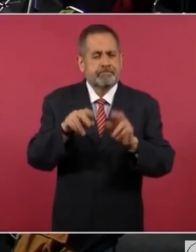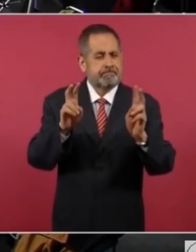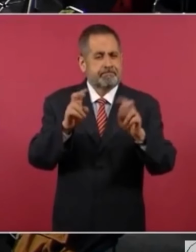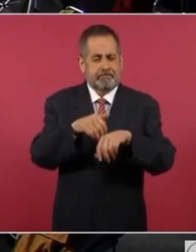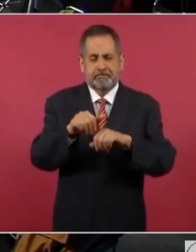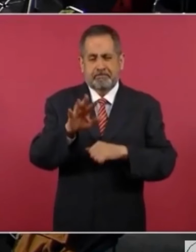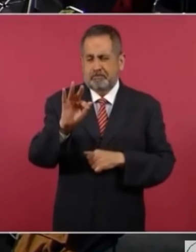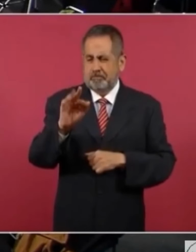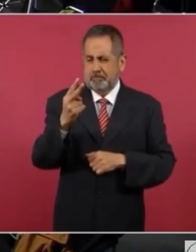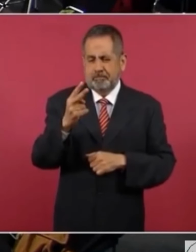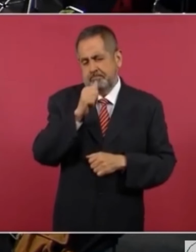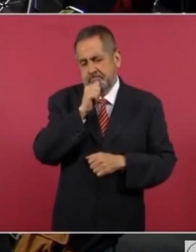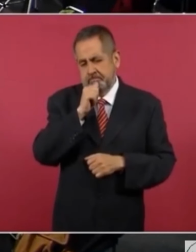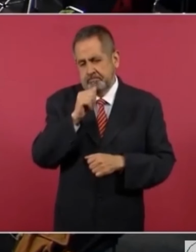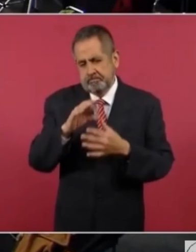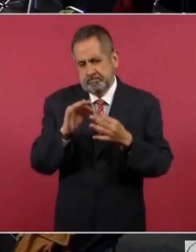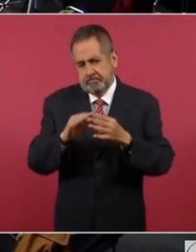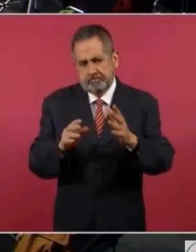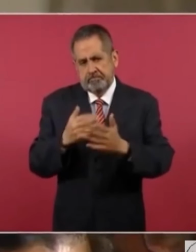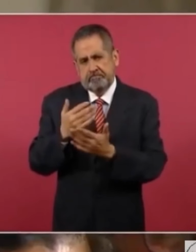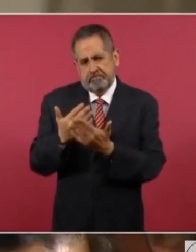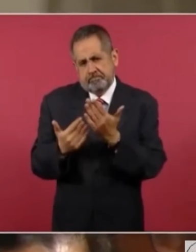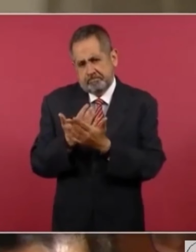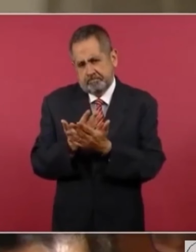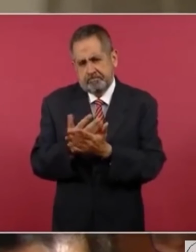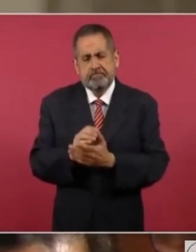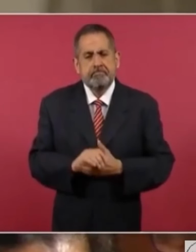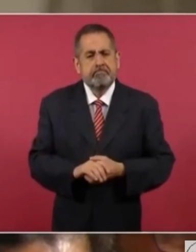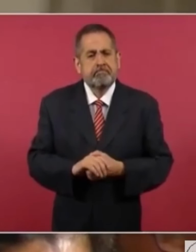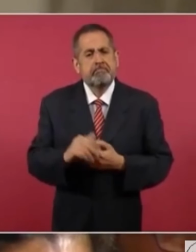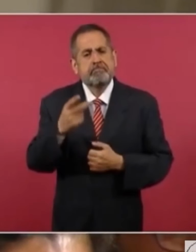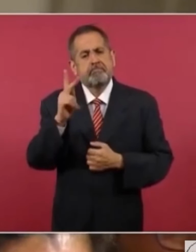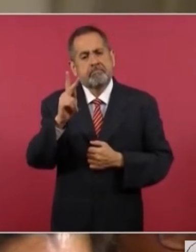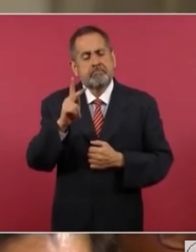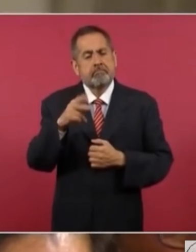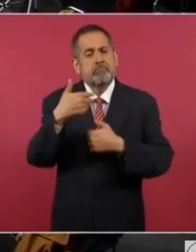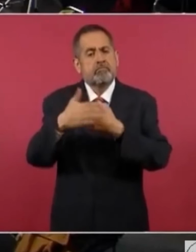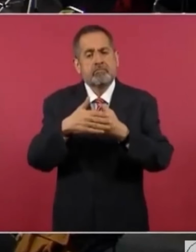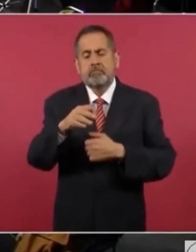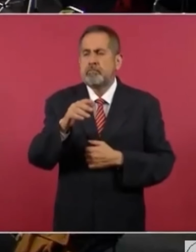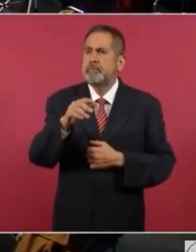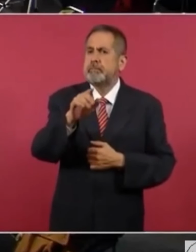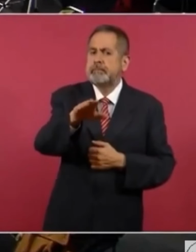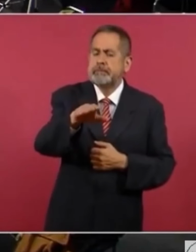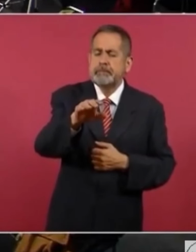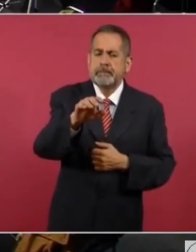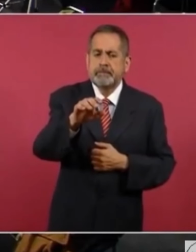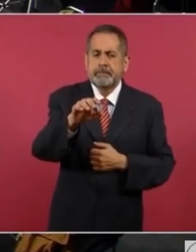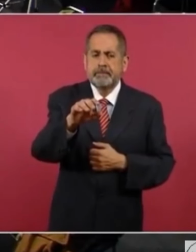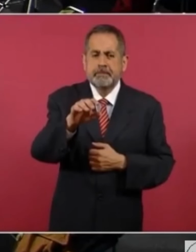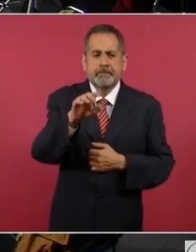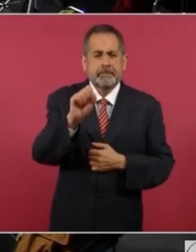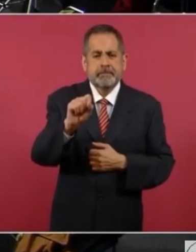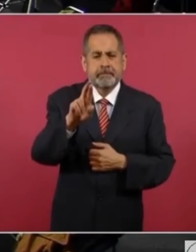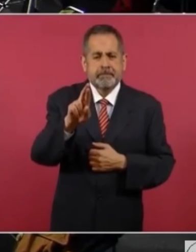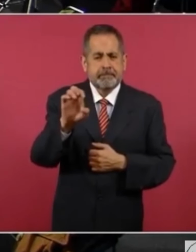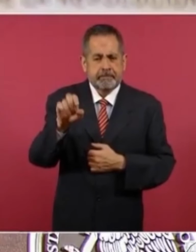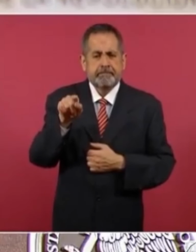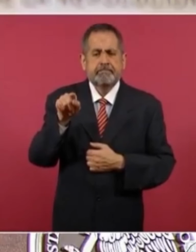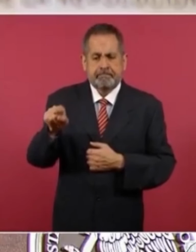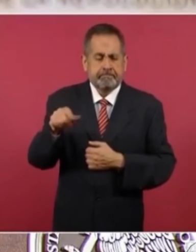si queda pendiente que el canciller. Sí, va a quedar pendiente, pero seguramente la Secretaría de Relaciones